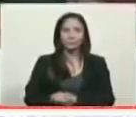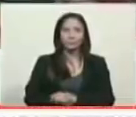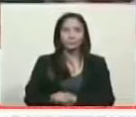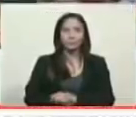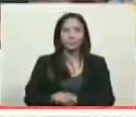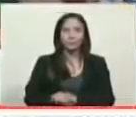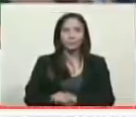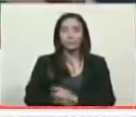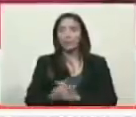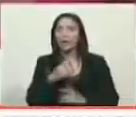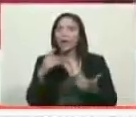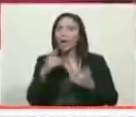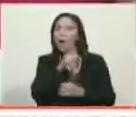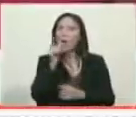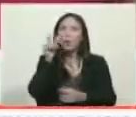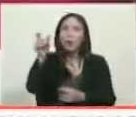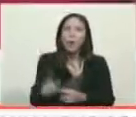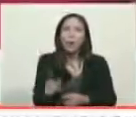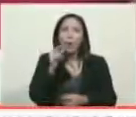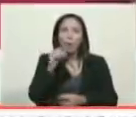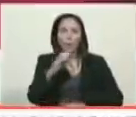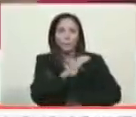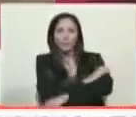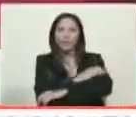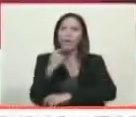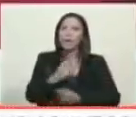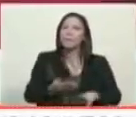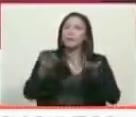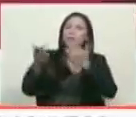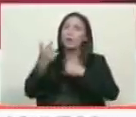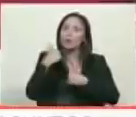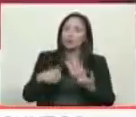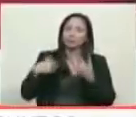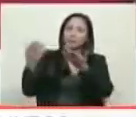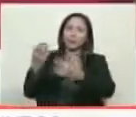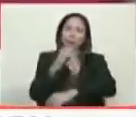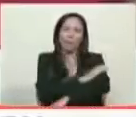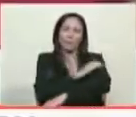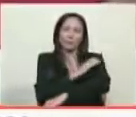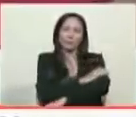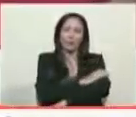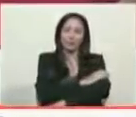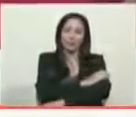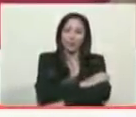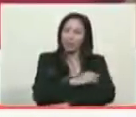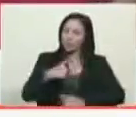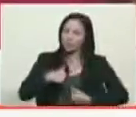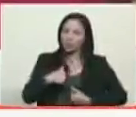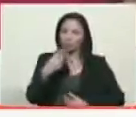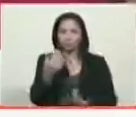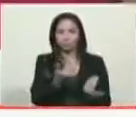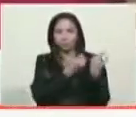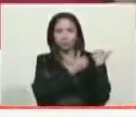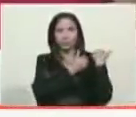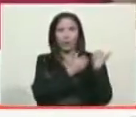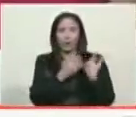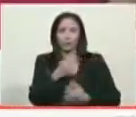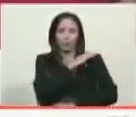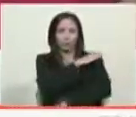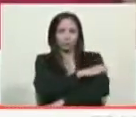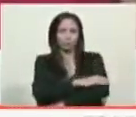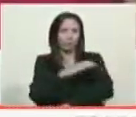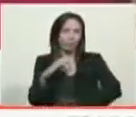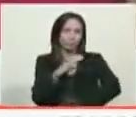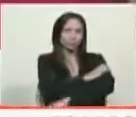este brazalete. Estaba ahí en el grupo y me dijo, toma Diosdado, me comprometo con el compañero a llevar este brazalete hasta